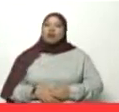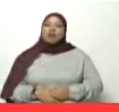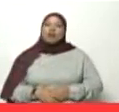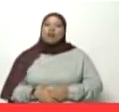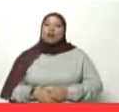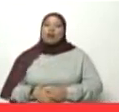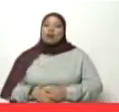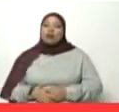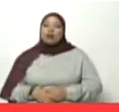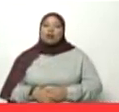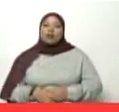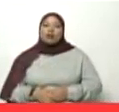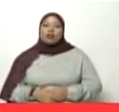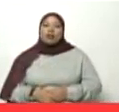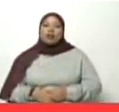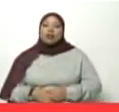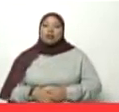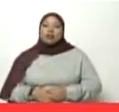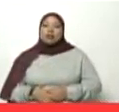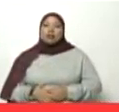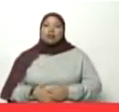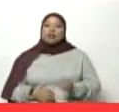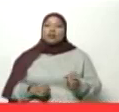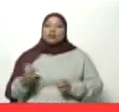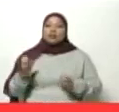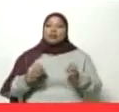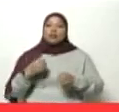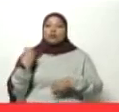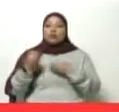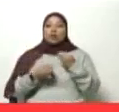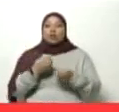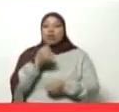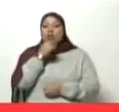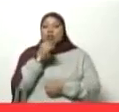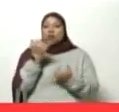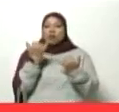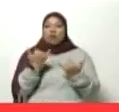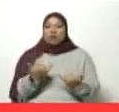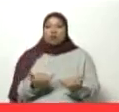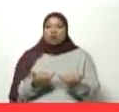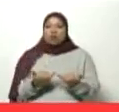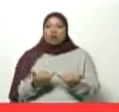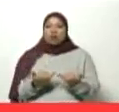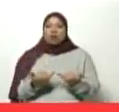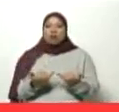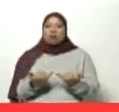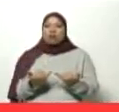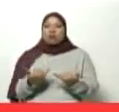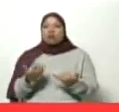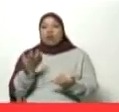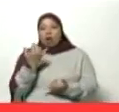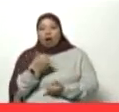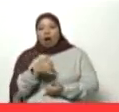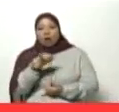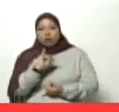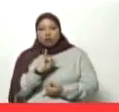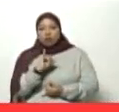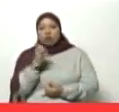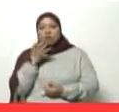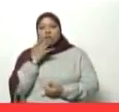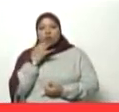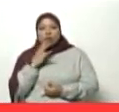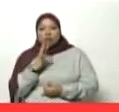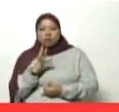revisado algunas de las cosas que están ocurriendo en el día de hoy, esta semana, y las tareas que tenemos. Por ejemplo,